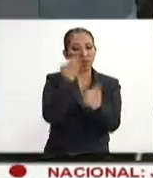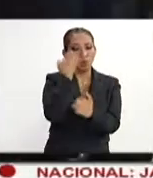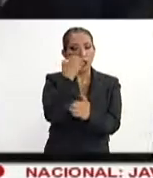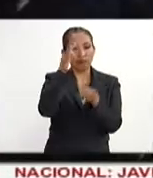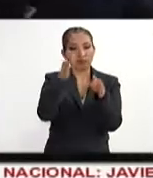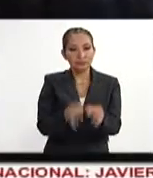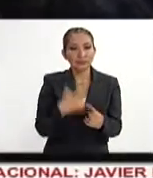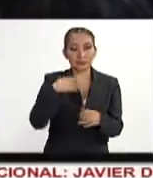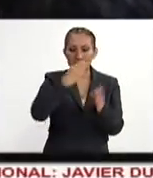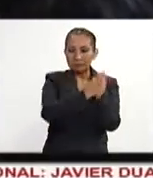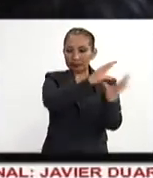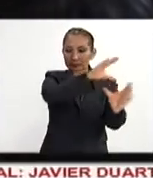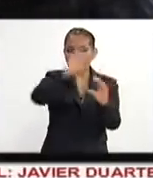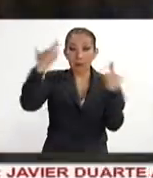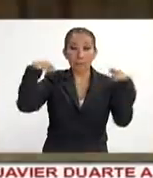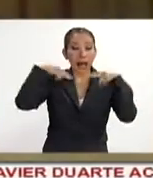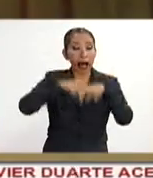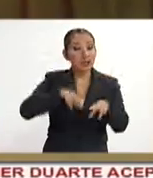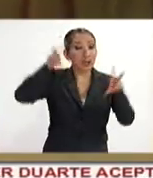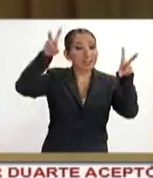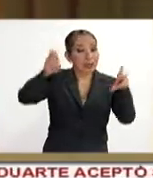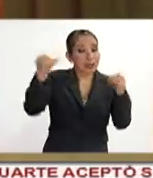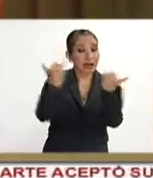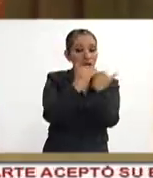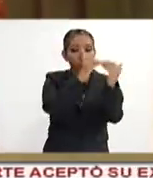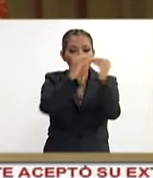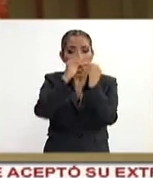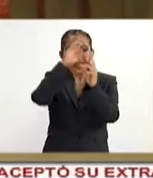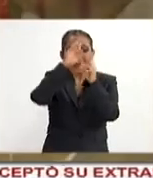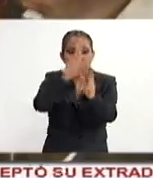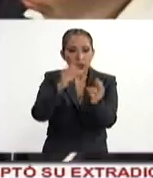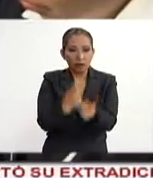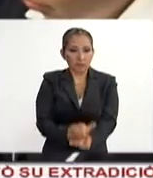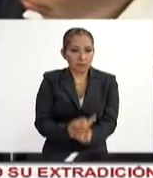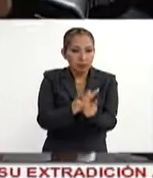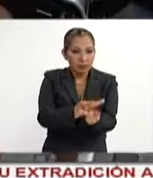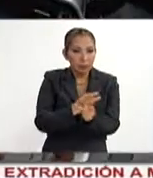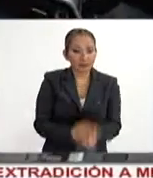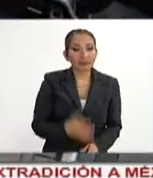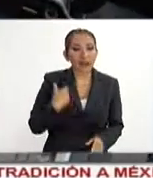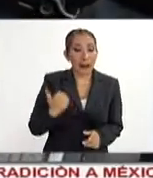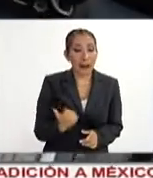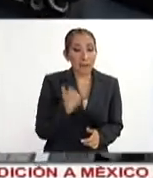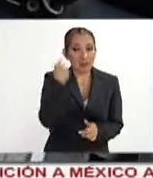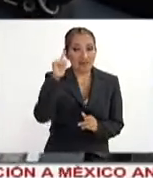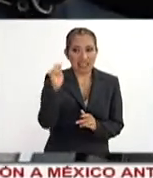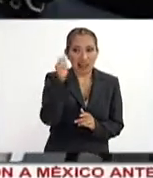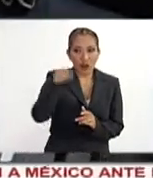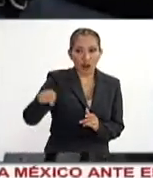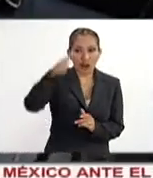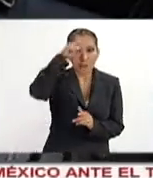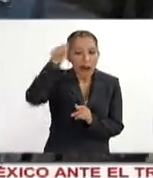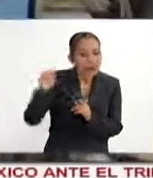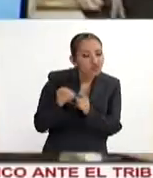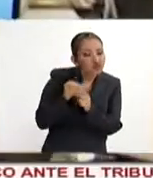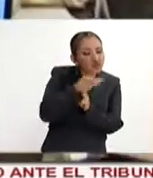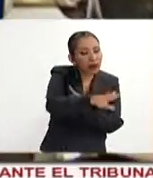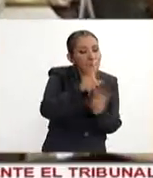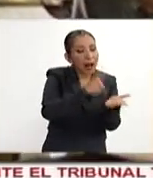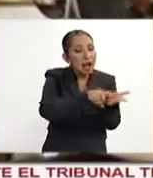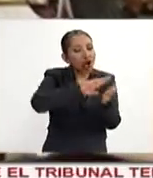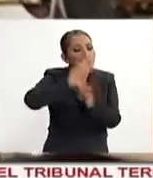escolar, capacitación a los docentes sobre temas de igualdad, respeto y tolerancia, aprovechar la tecnología para inculcar los